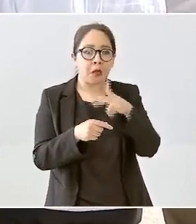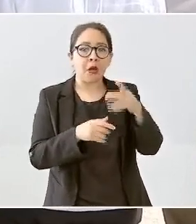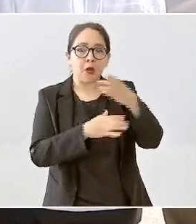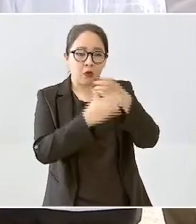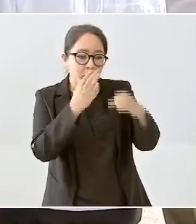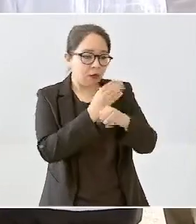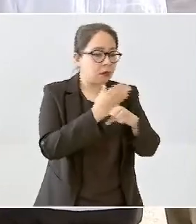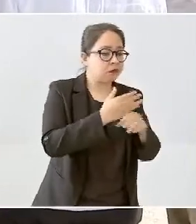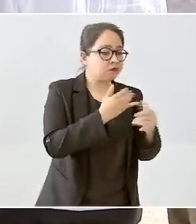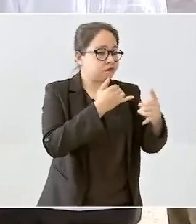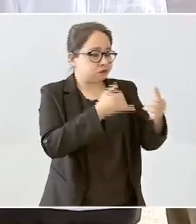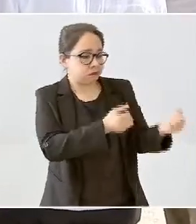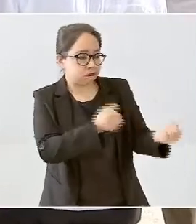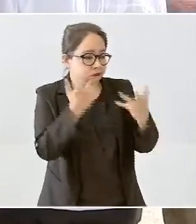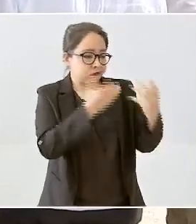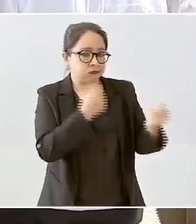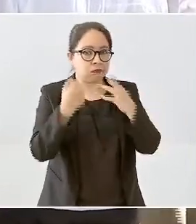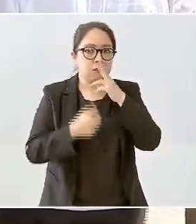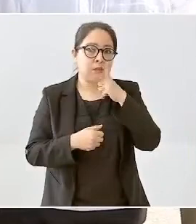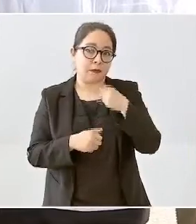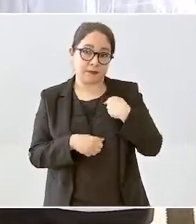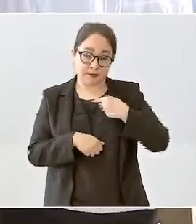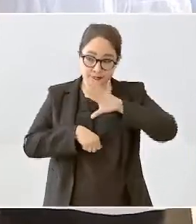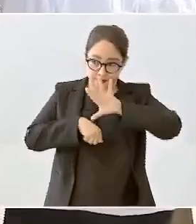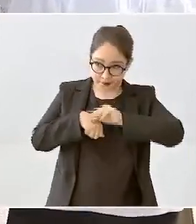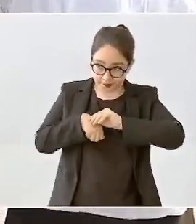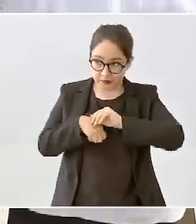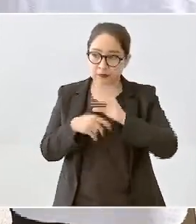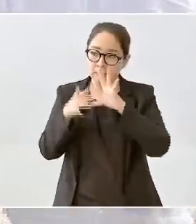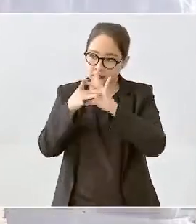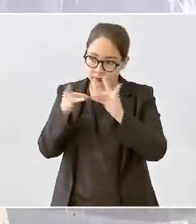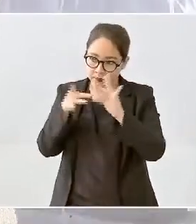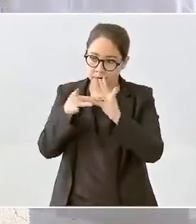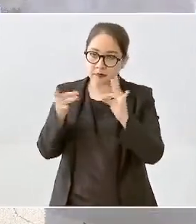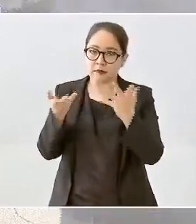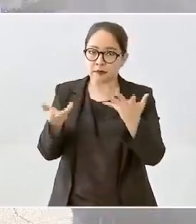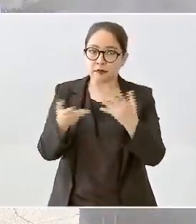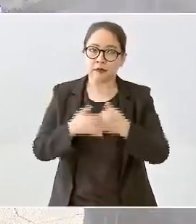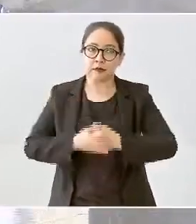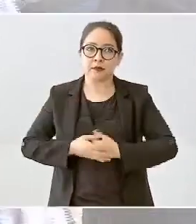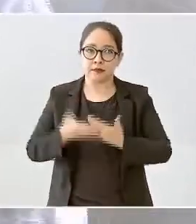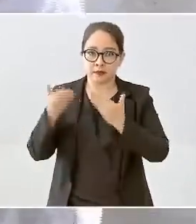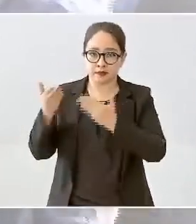que se abaraten los costos. Y si me permite, lo voy a explicar ahora de este lado, por favor.